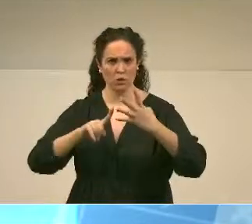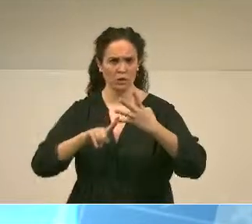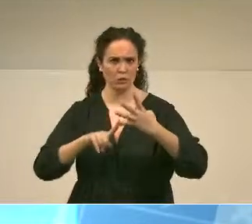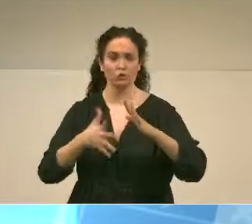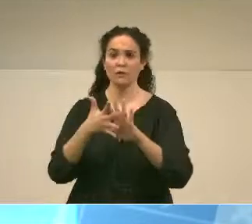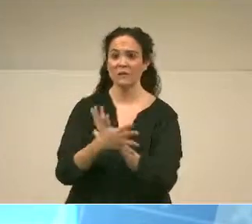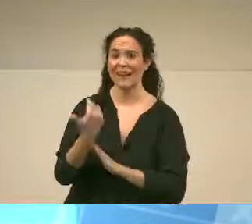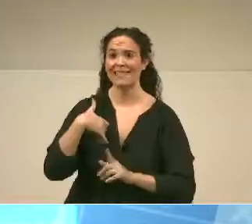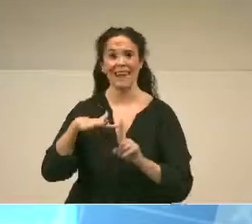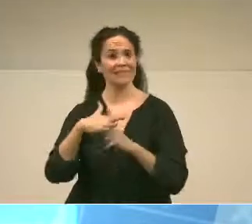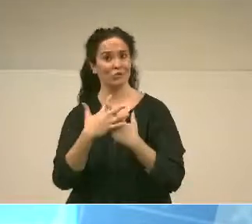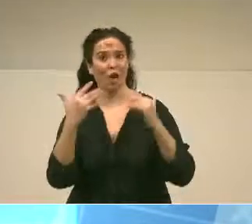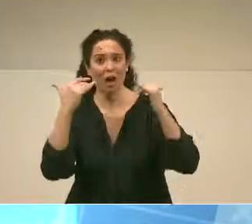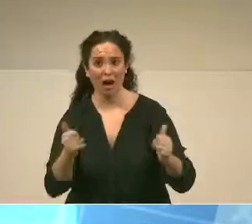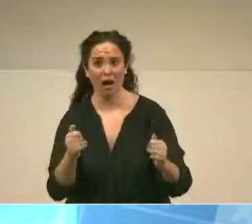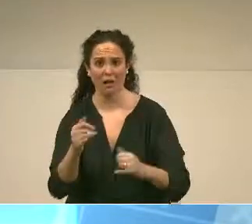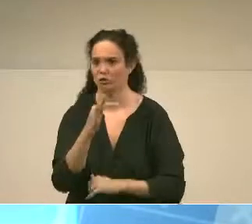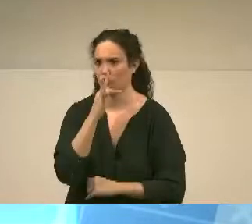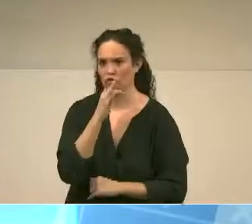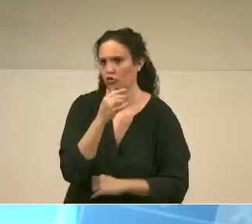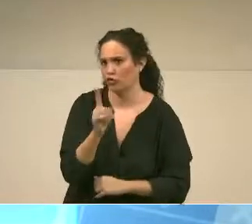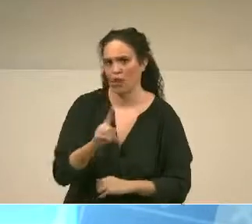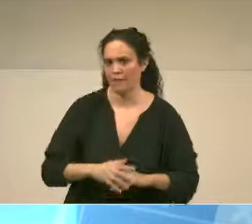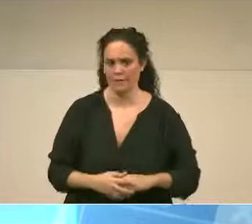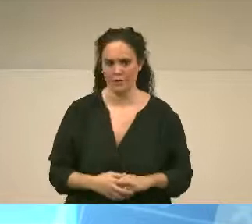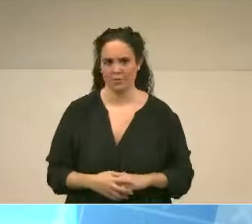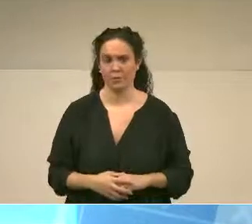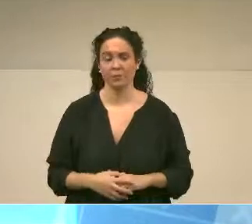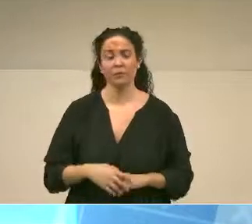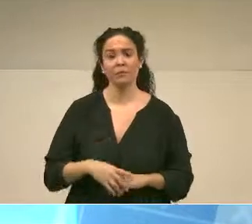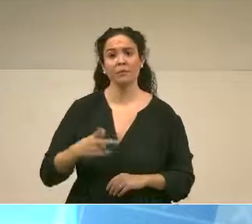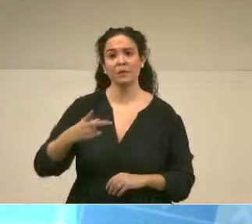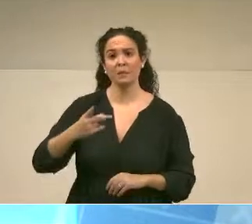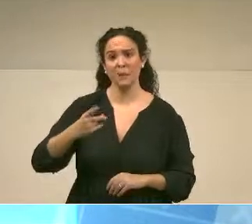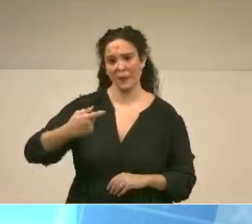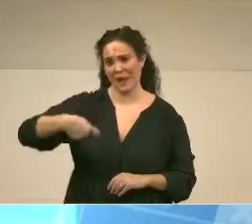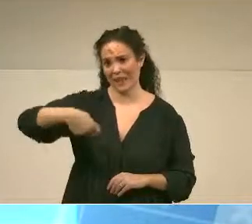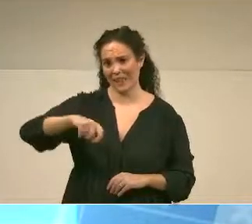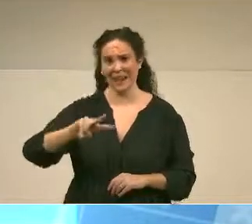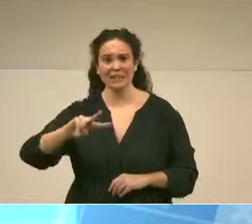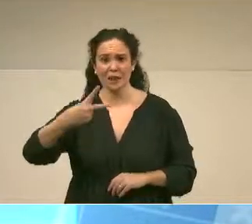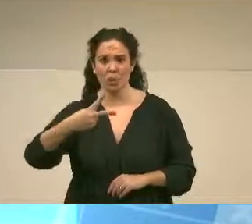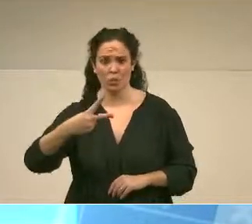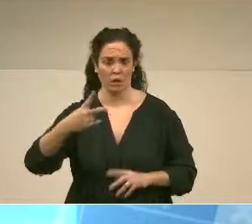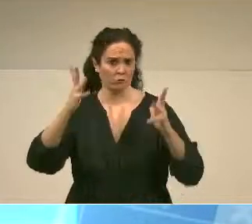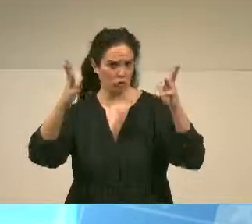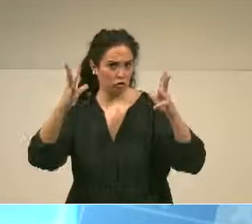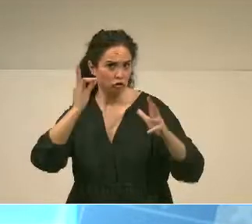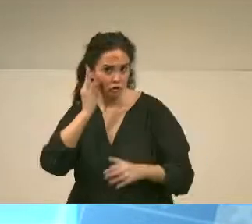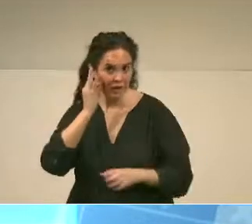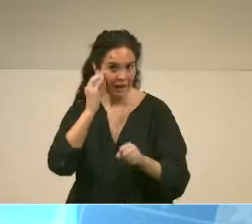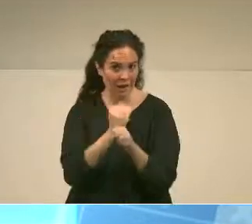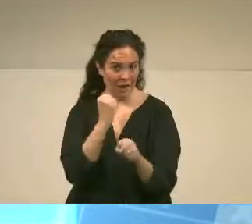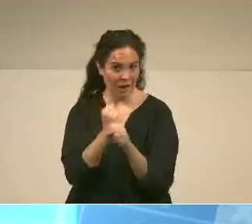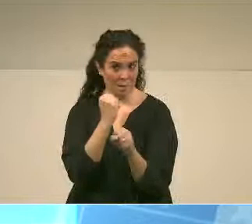esa situación. Y precisamente hoy la vicelehendakari segunda y consejera de Empleo nos comentaba los